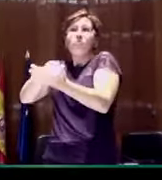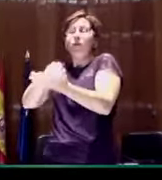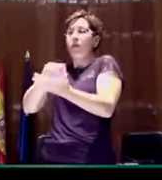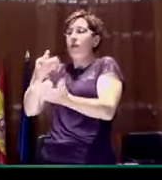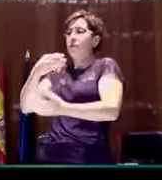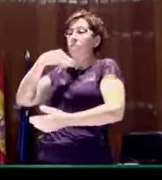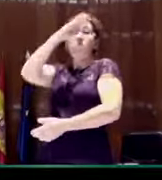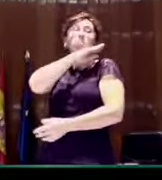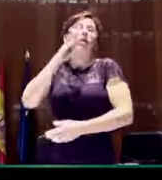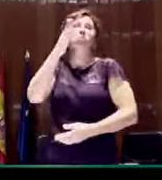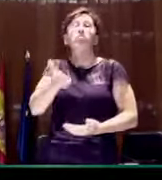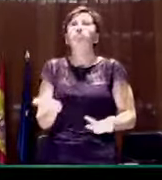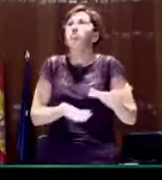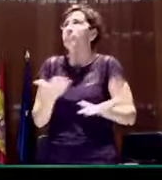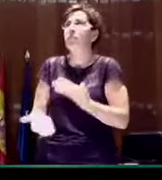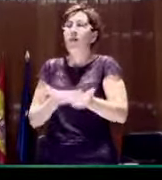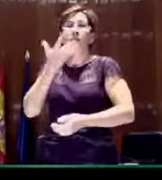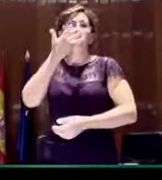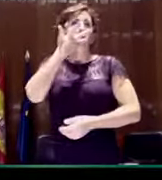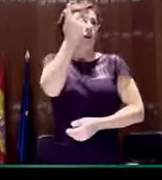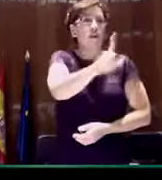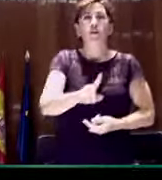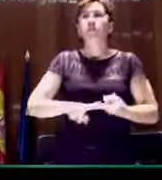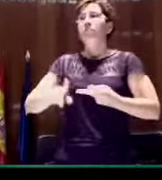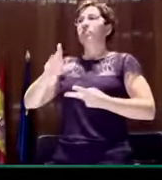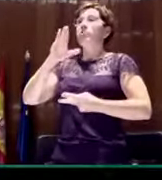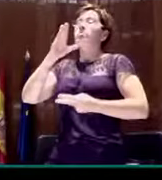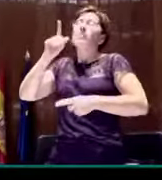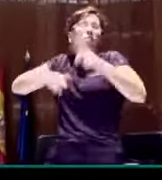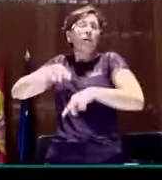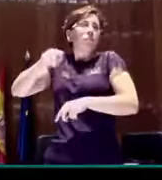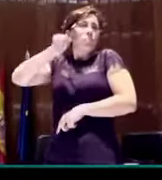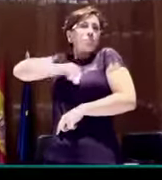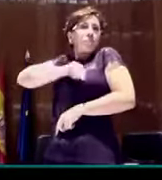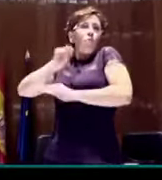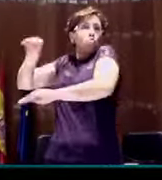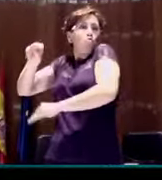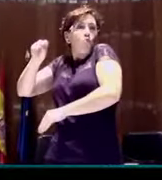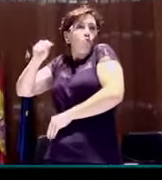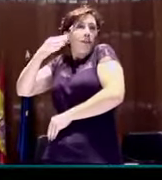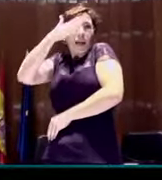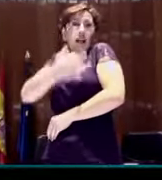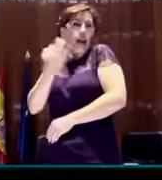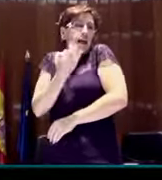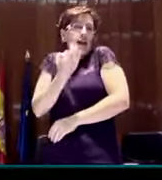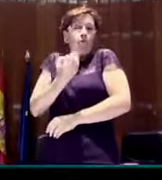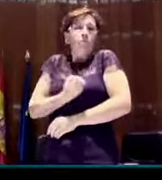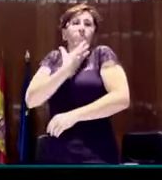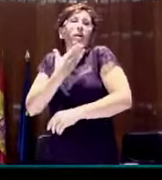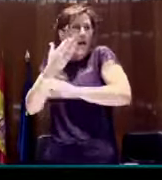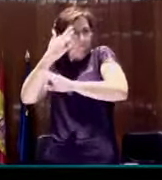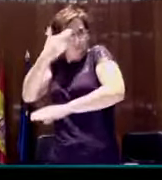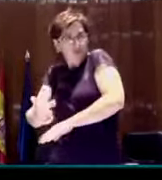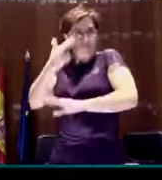padres, por desconocimiento o por creencias que son diferentes a las nuestras, que son respetables, opinan